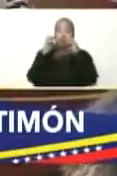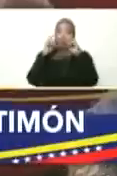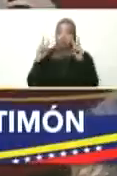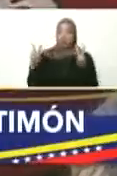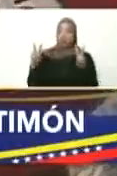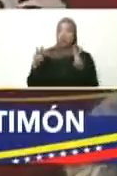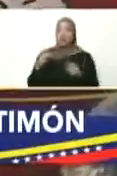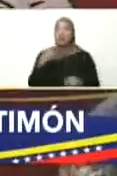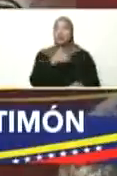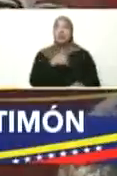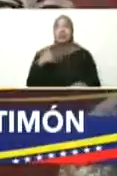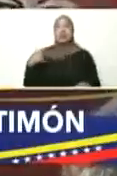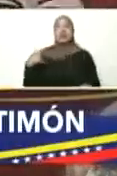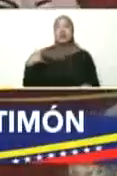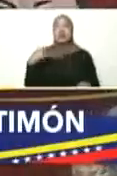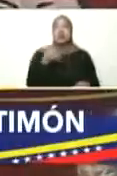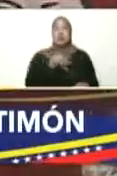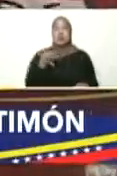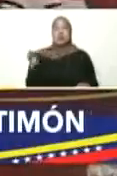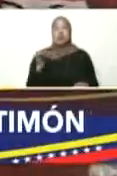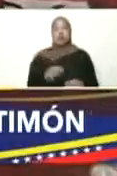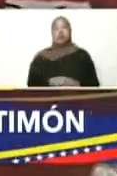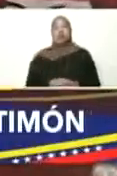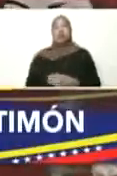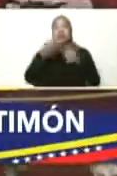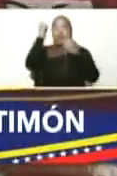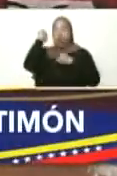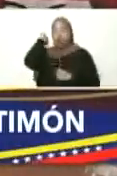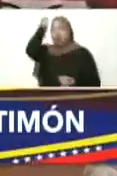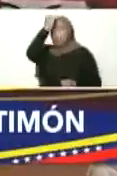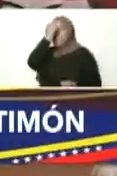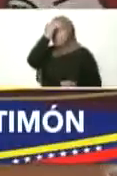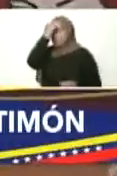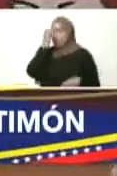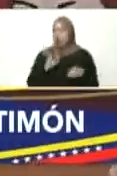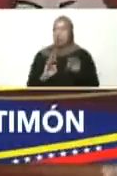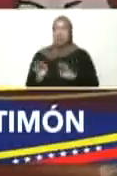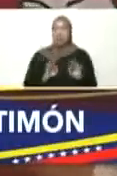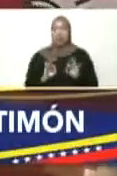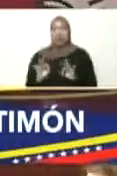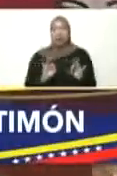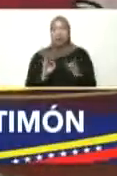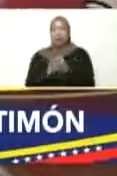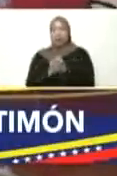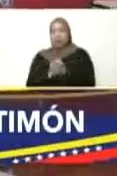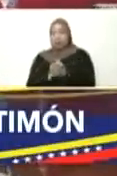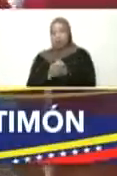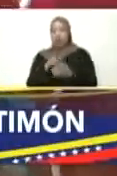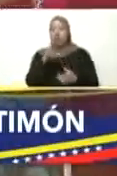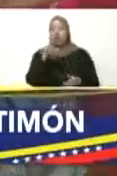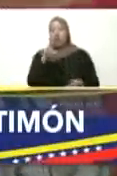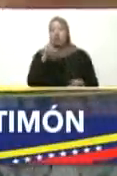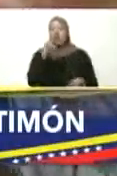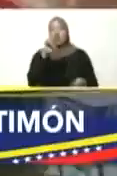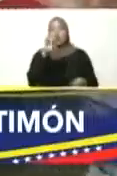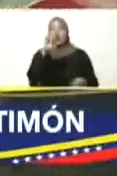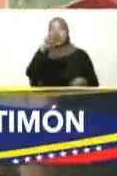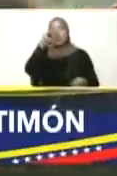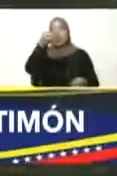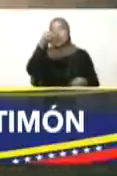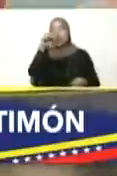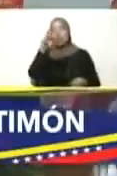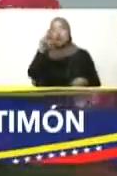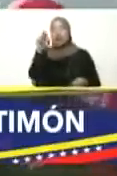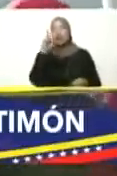Mira. Me quedó perfecta la hermosa gorra que me acaba de regalar Urimare. ¿Ah? Tremendo regalo. ¿Qué me dice?